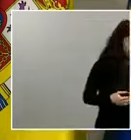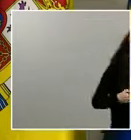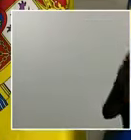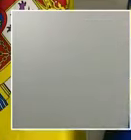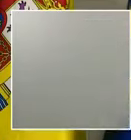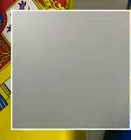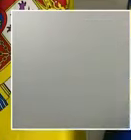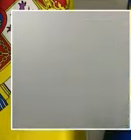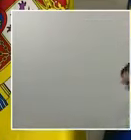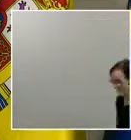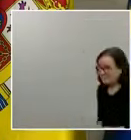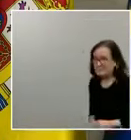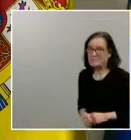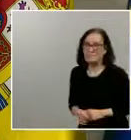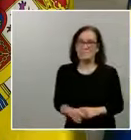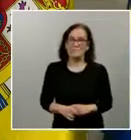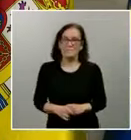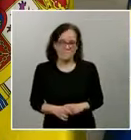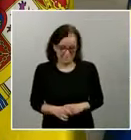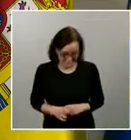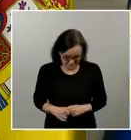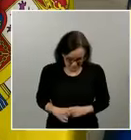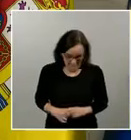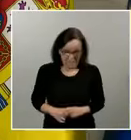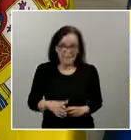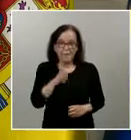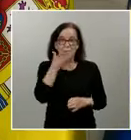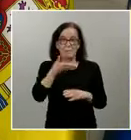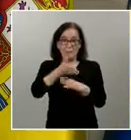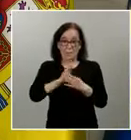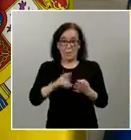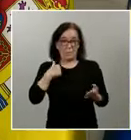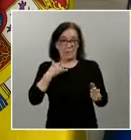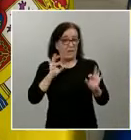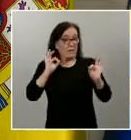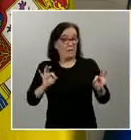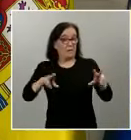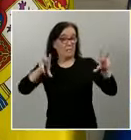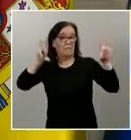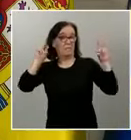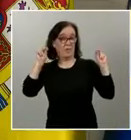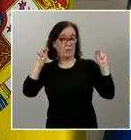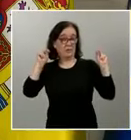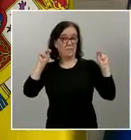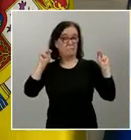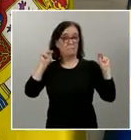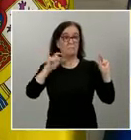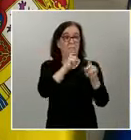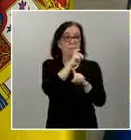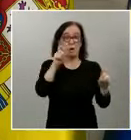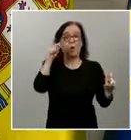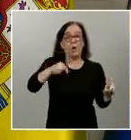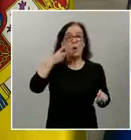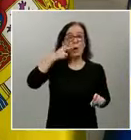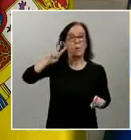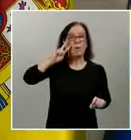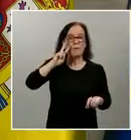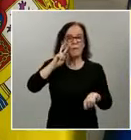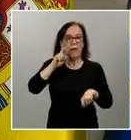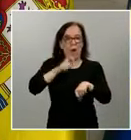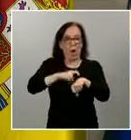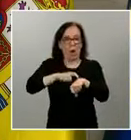Por mi parte, esto es todo. Indicar que hoy la experiencia de la hora punta podría